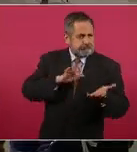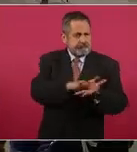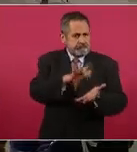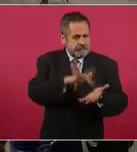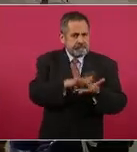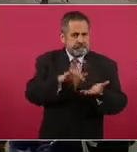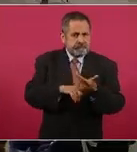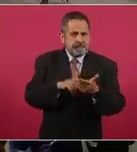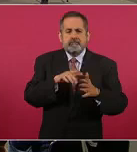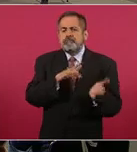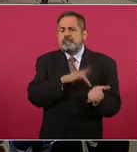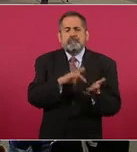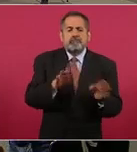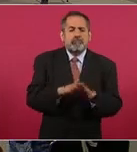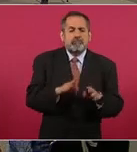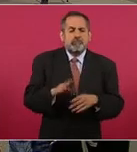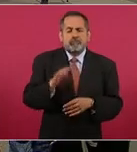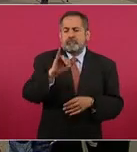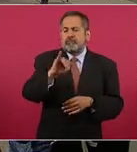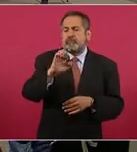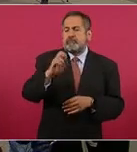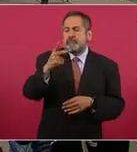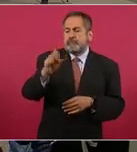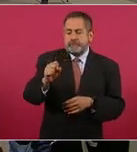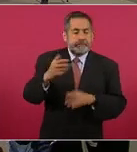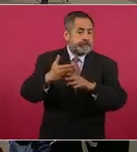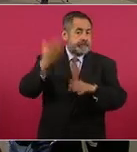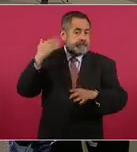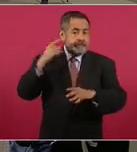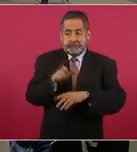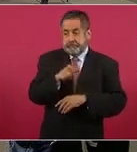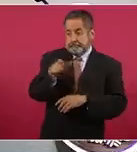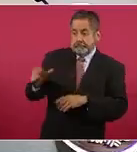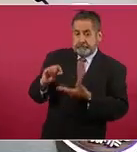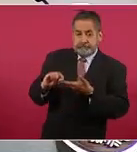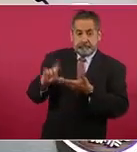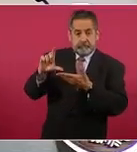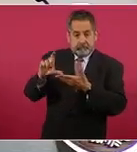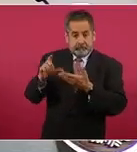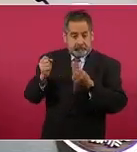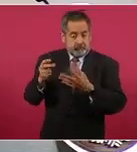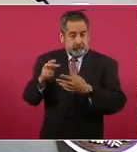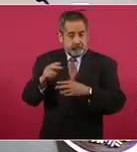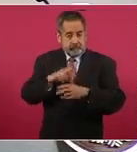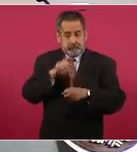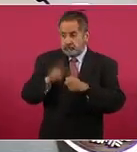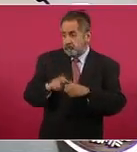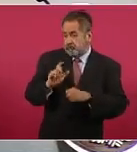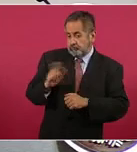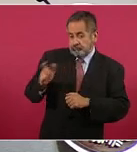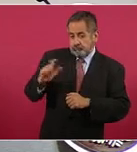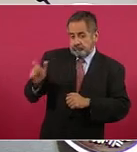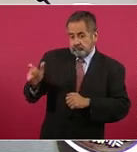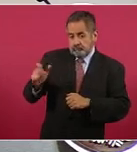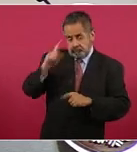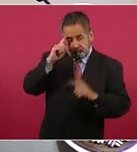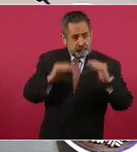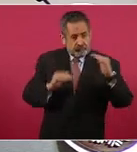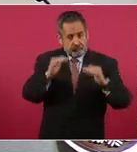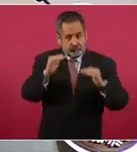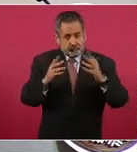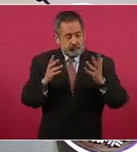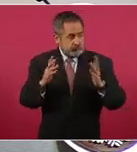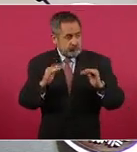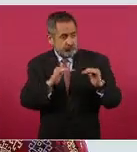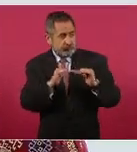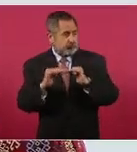nosotros observamos primero el IEPS que se pagaba el año pasado, que pagan de manera normal para compensar y que no haya tanta